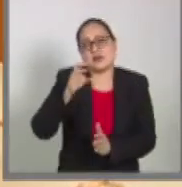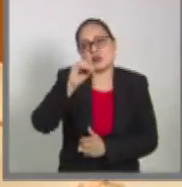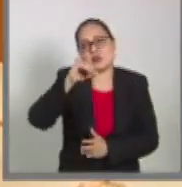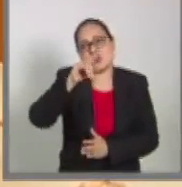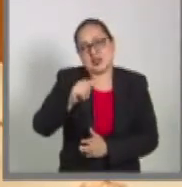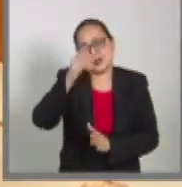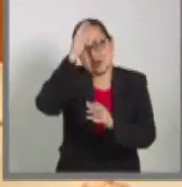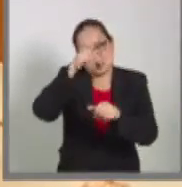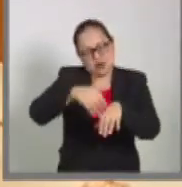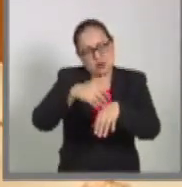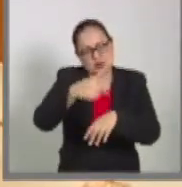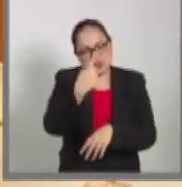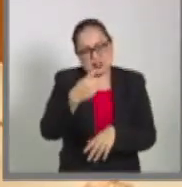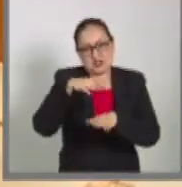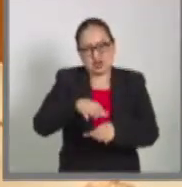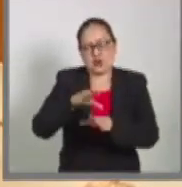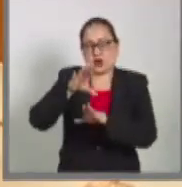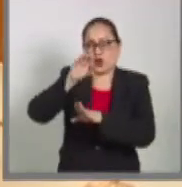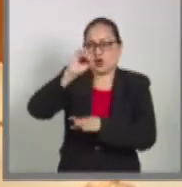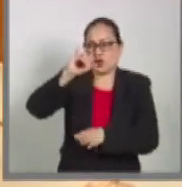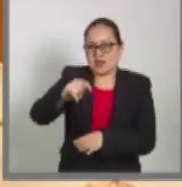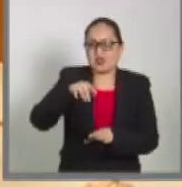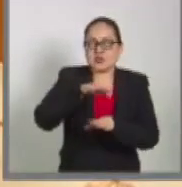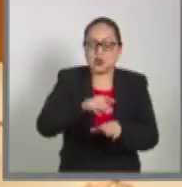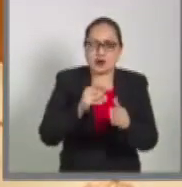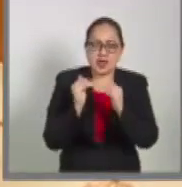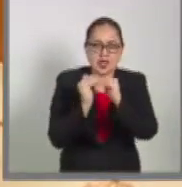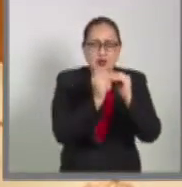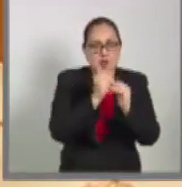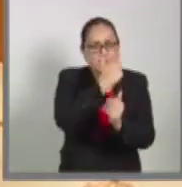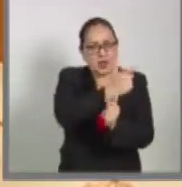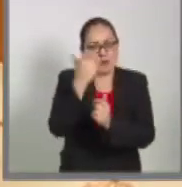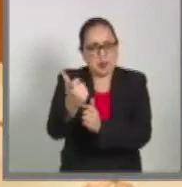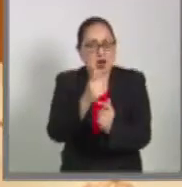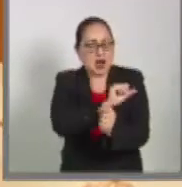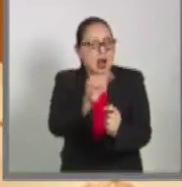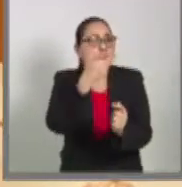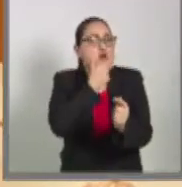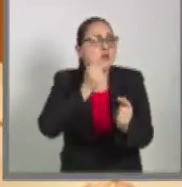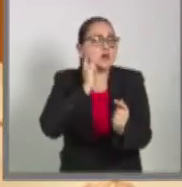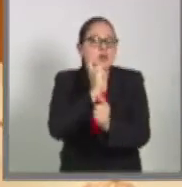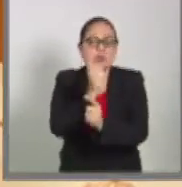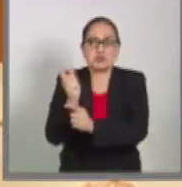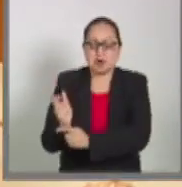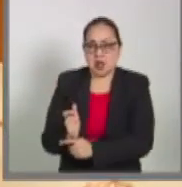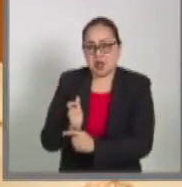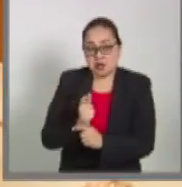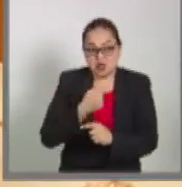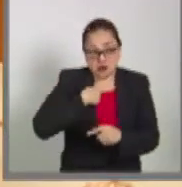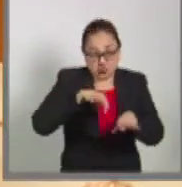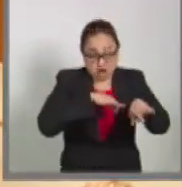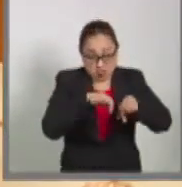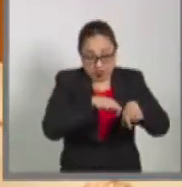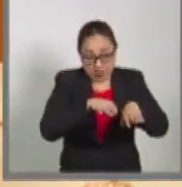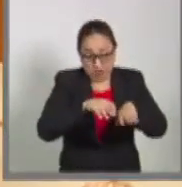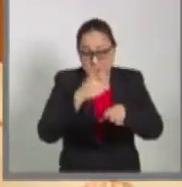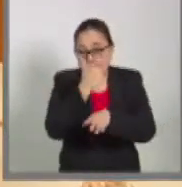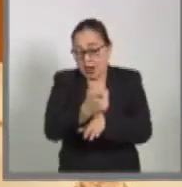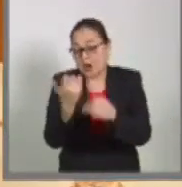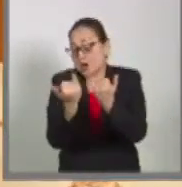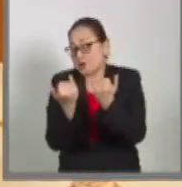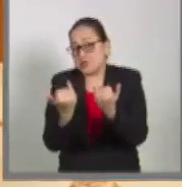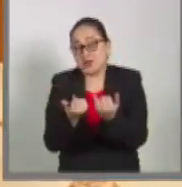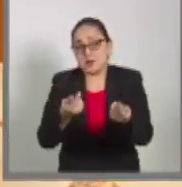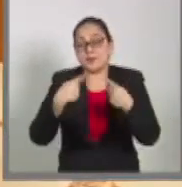del Trabajo relativo a la igualdad de remuneración, al trabajo igual, salario igual, que entró en vigor